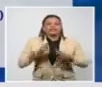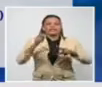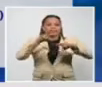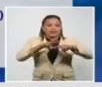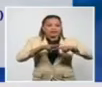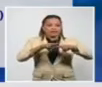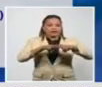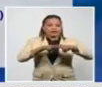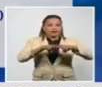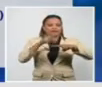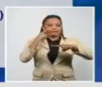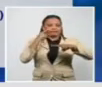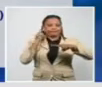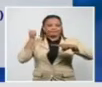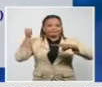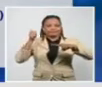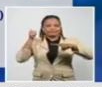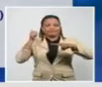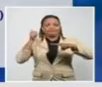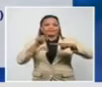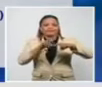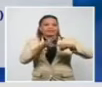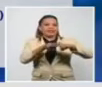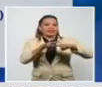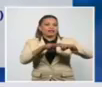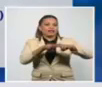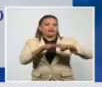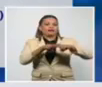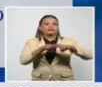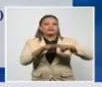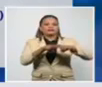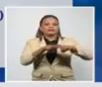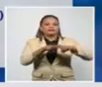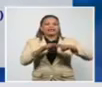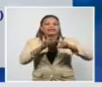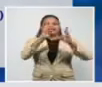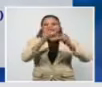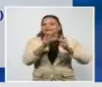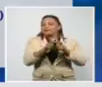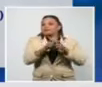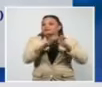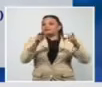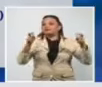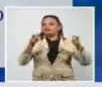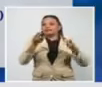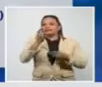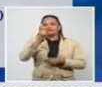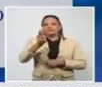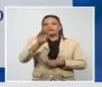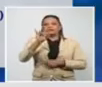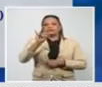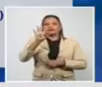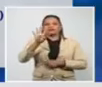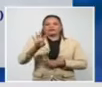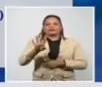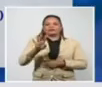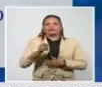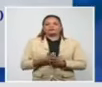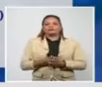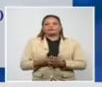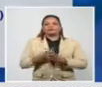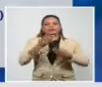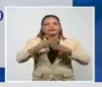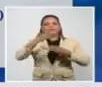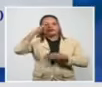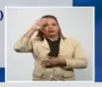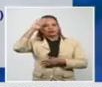como también ha ocurrido en las últimas semanas, la cifra mayor, 364. Santiago con una